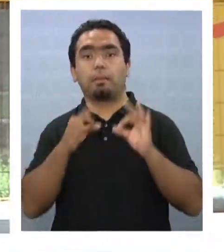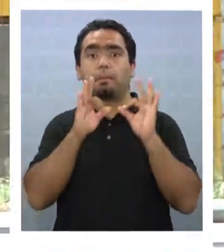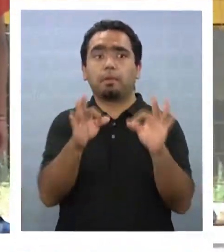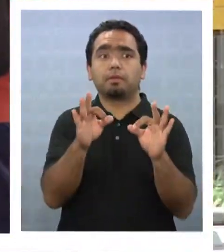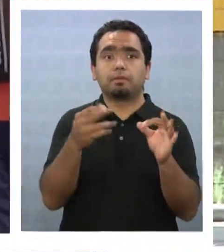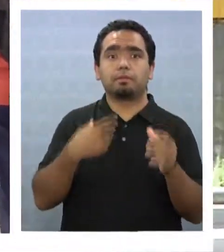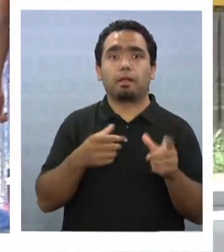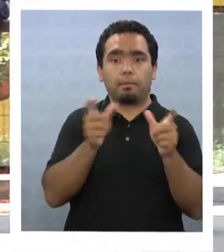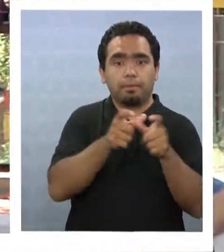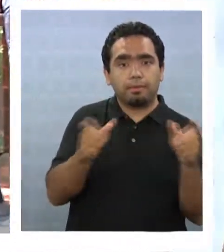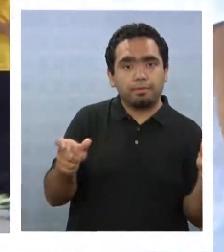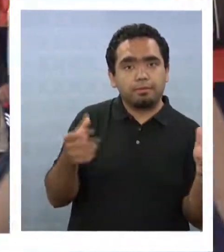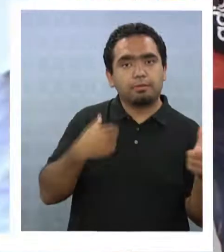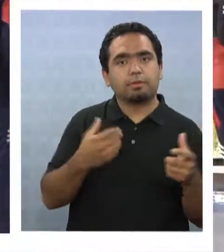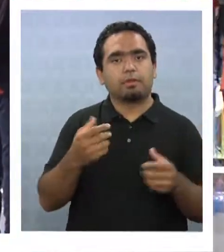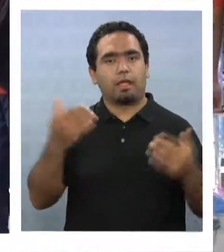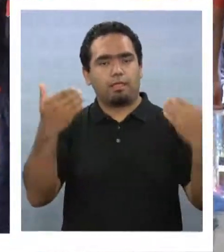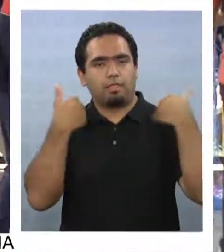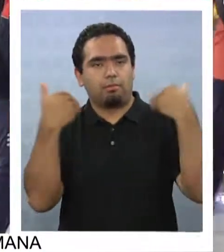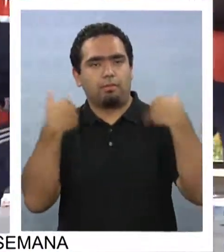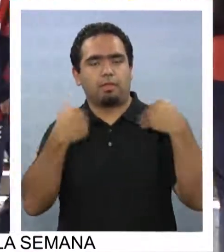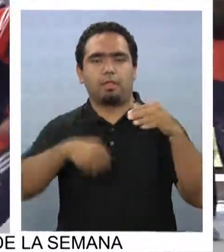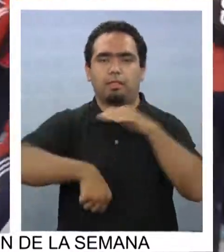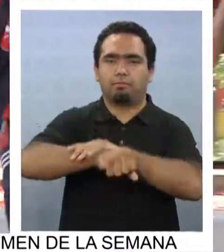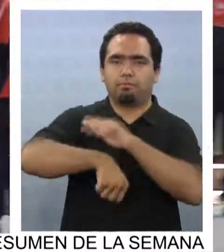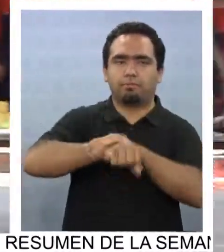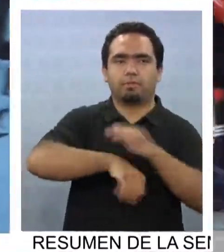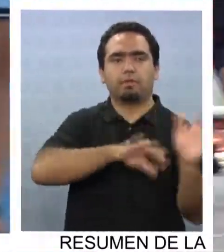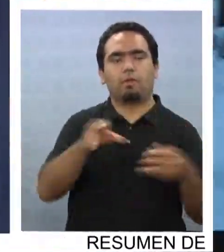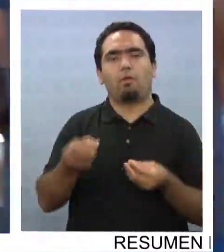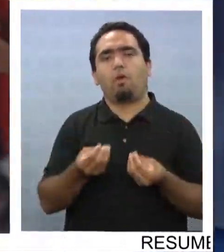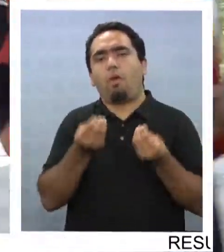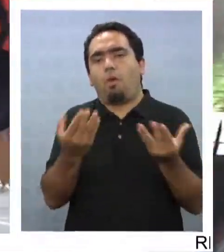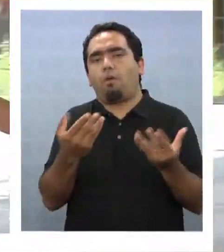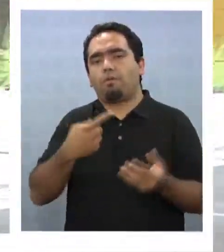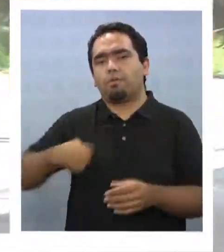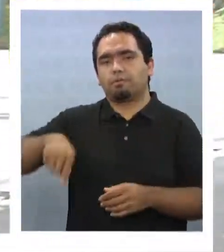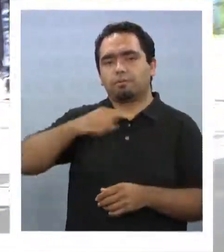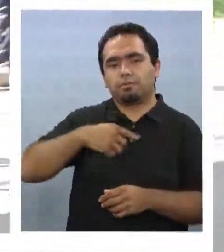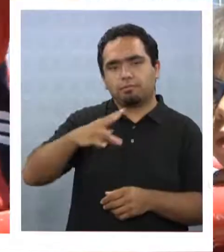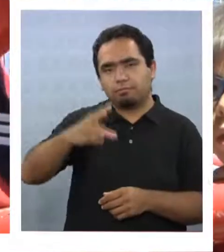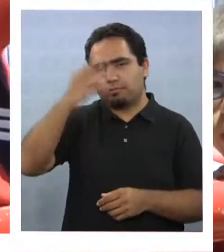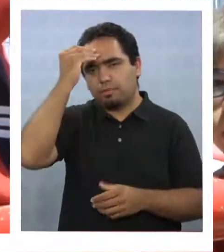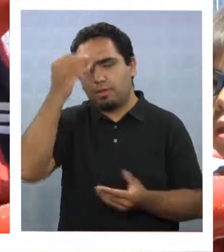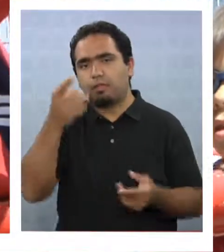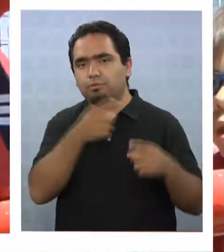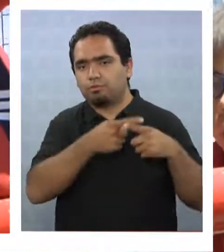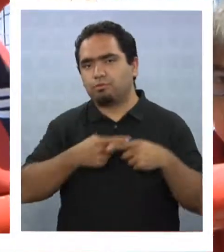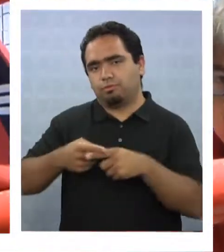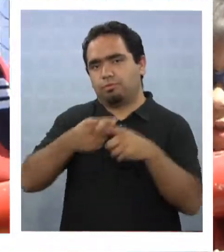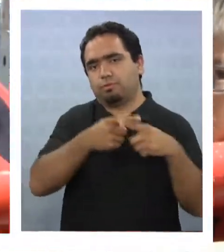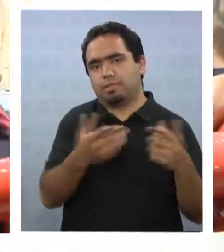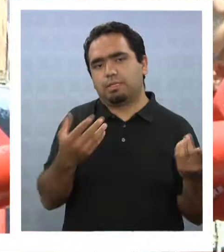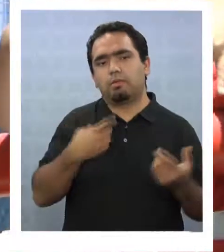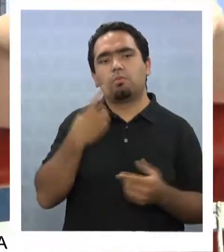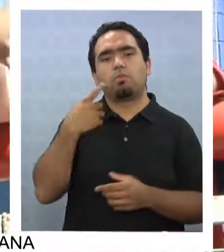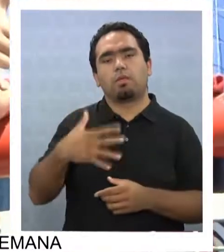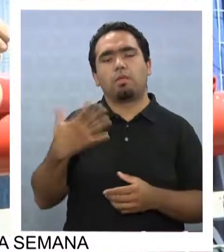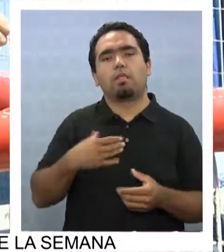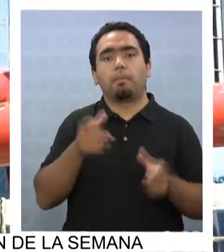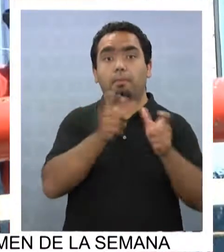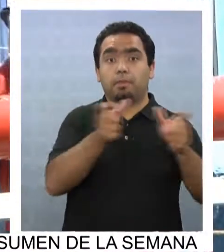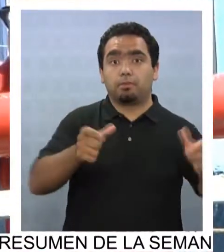futbolistas y deportistas. Obviamente que nos deja un contenido sobre todo social muy importante, donde los jóvenes